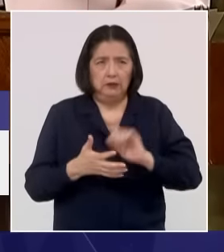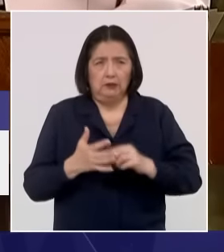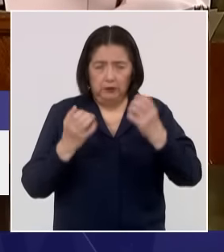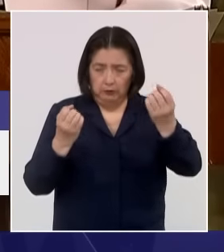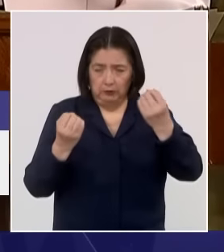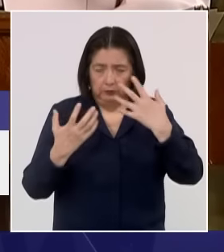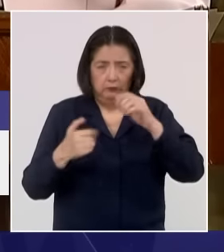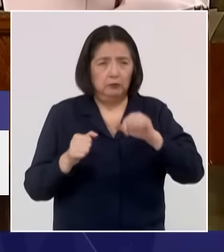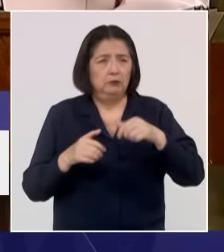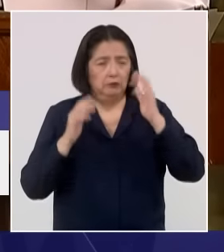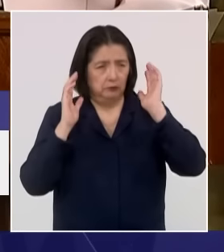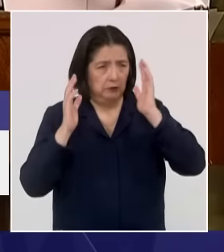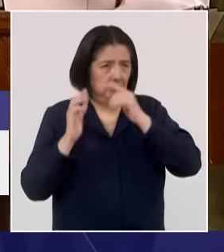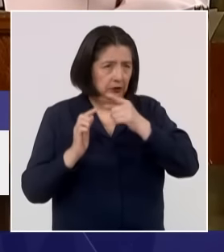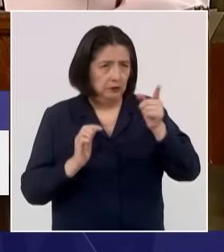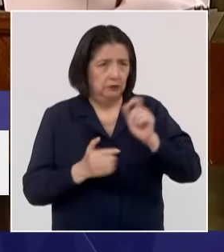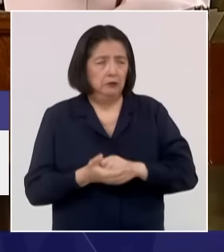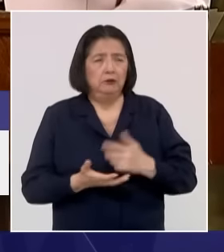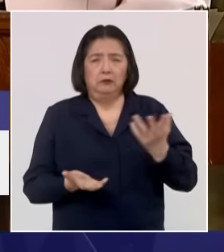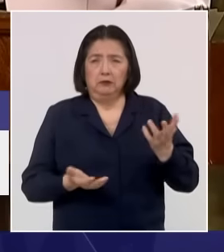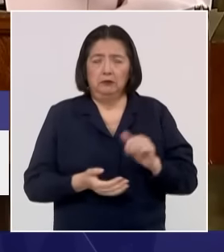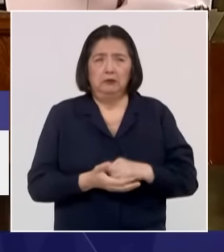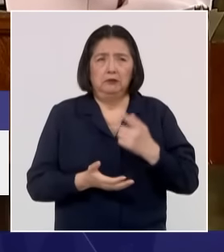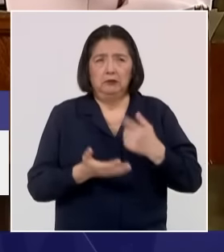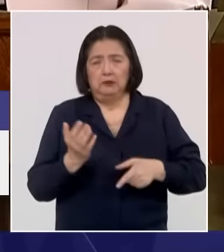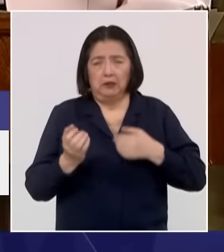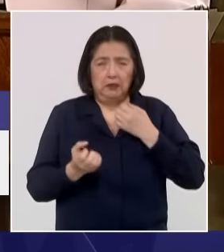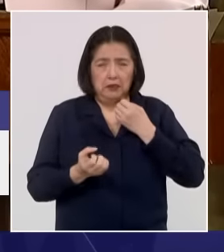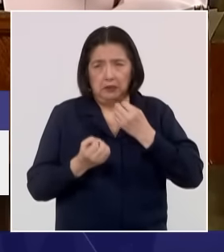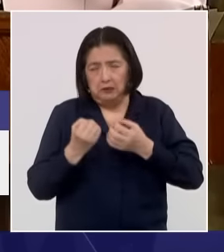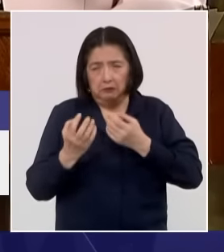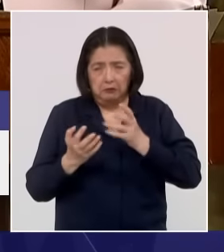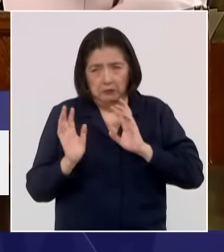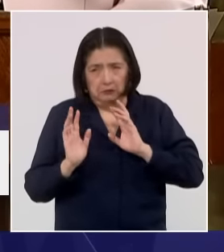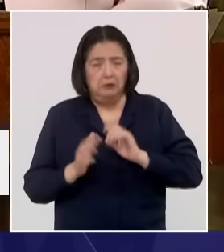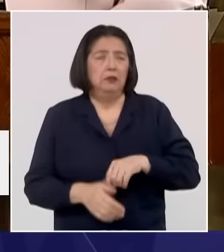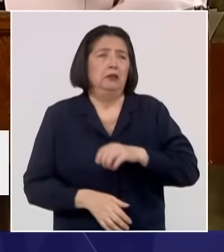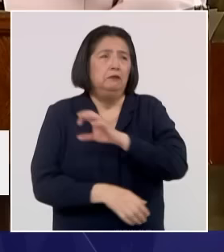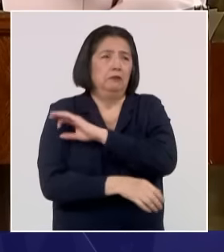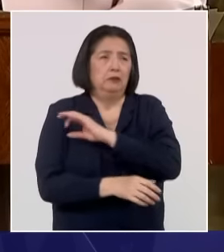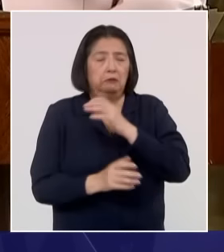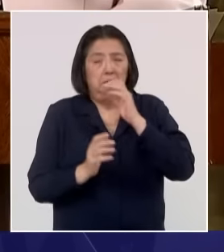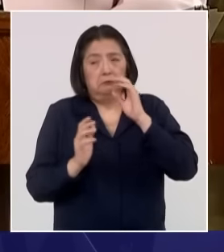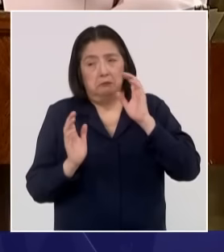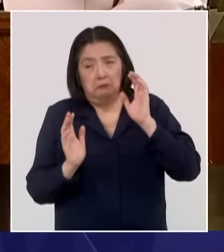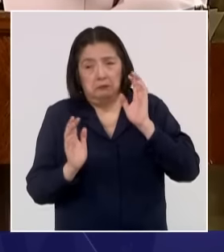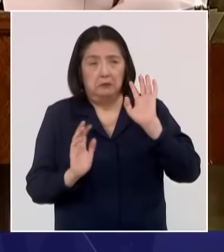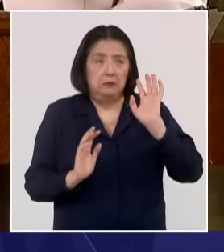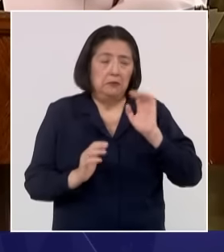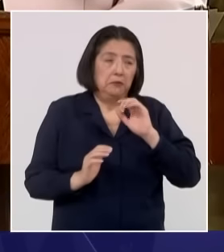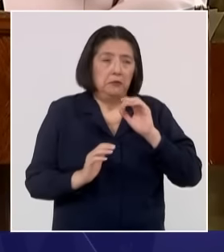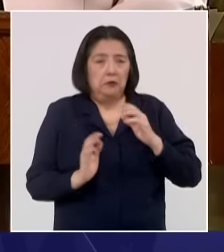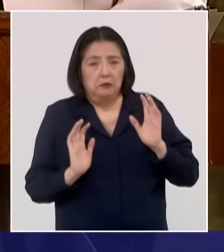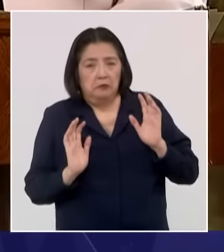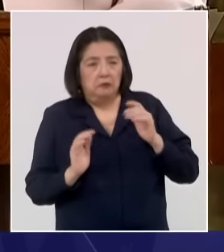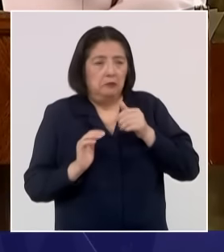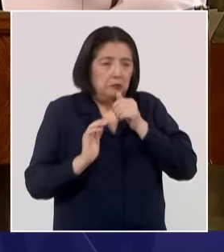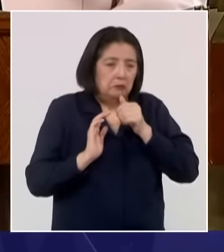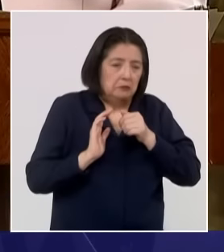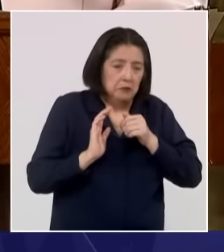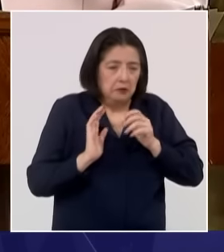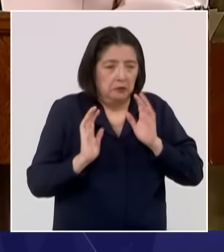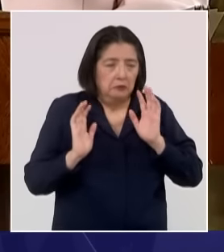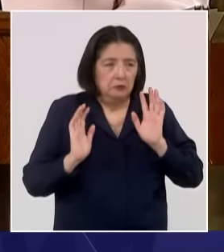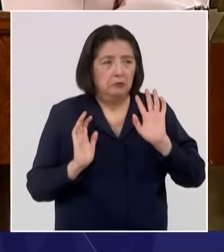información. Estaremos al pendiente entonces de qué le dice la presidenta a la Fiscalía, porque parece que es todo un misterio y